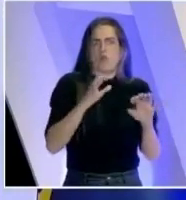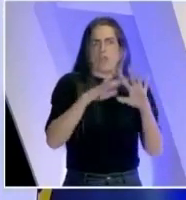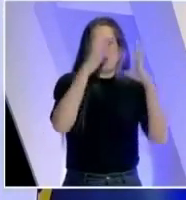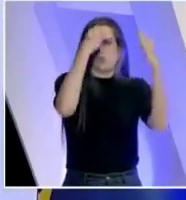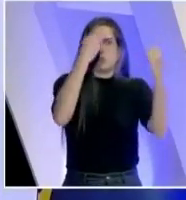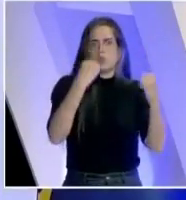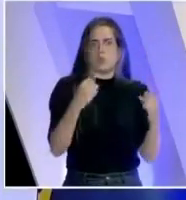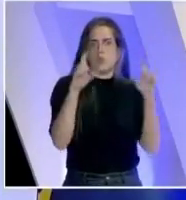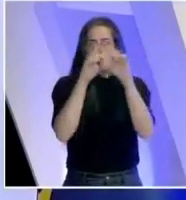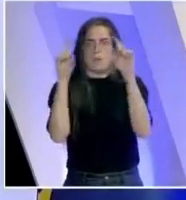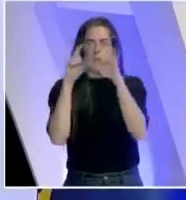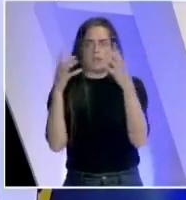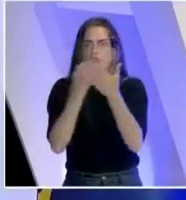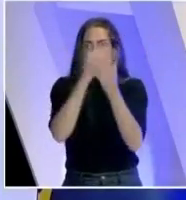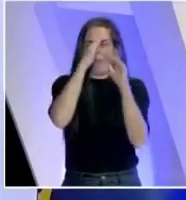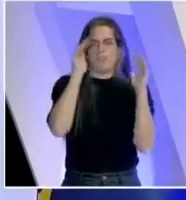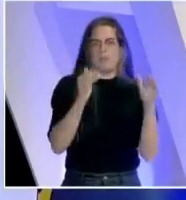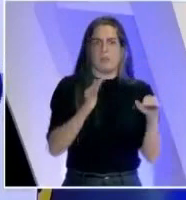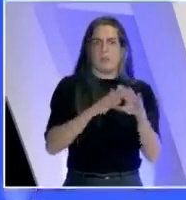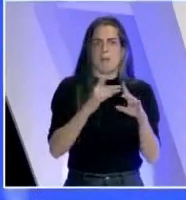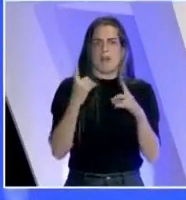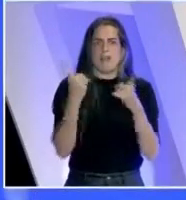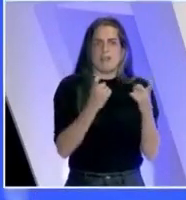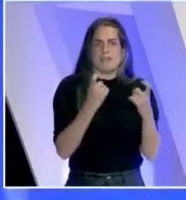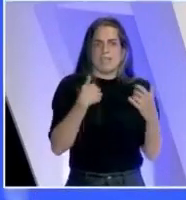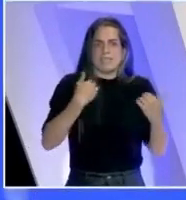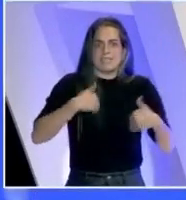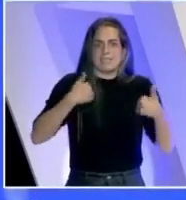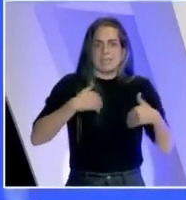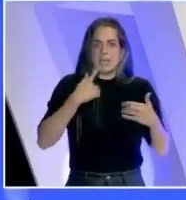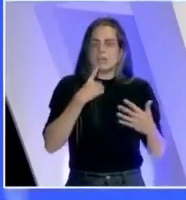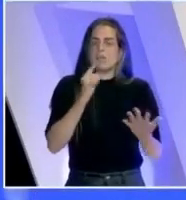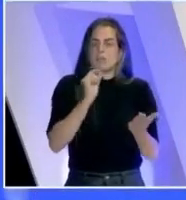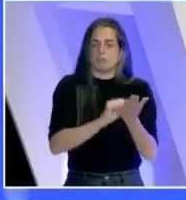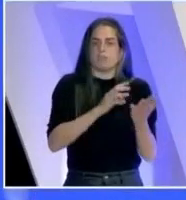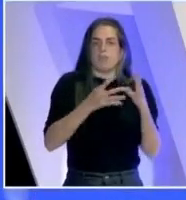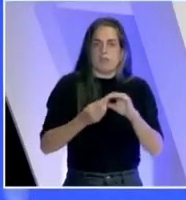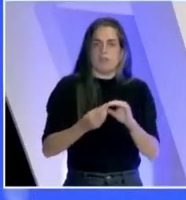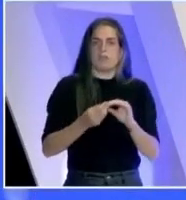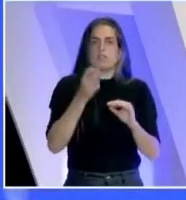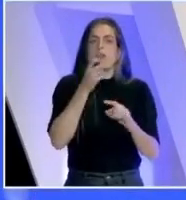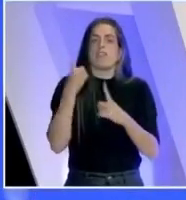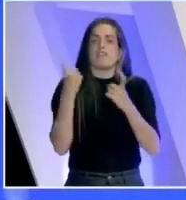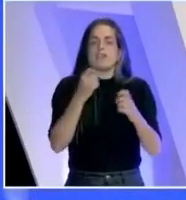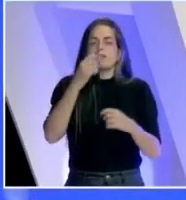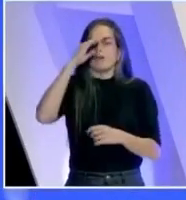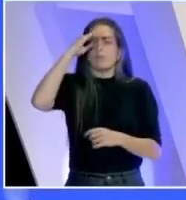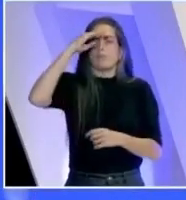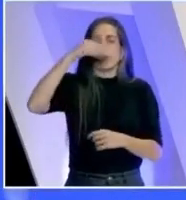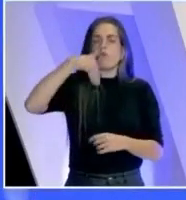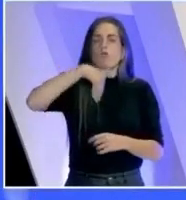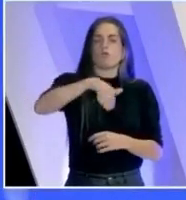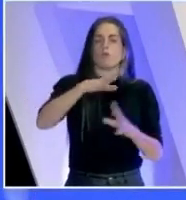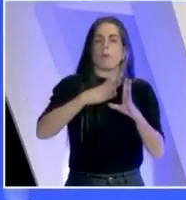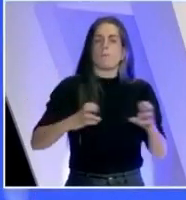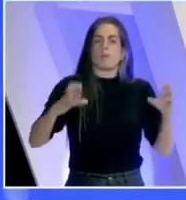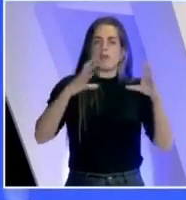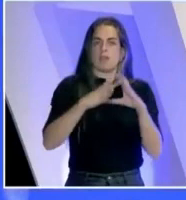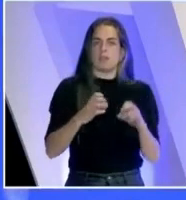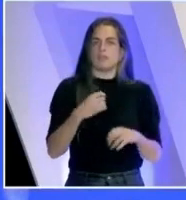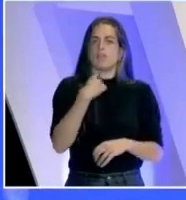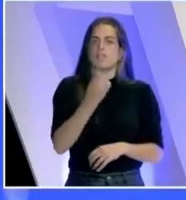institucionales, empresariales, en definitiva la sociedad civil. Necesitamos una visión que sea ambiciosa, pero también, como se ha dicho